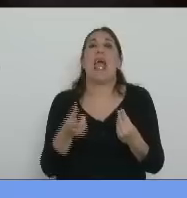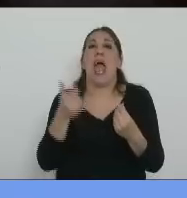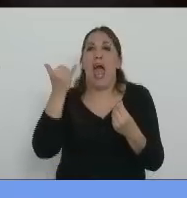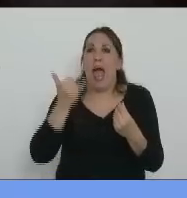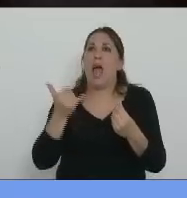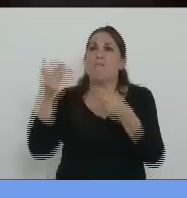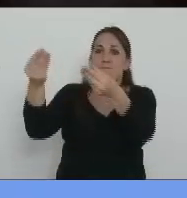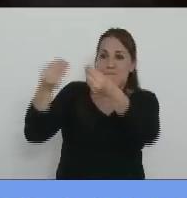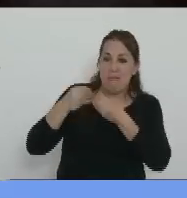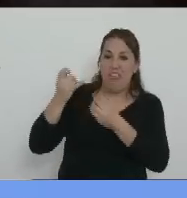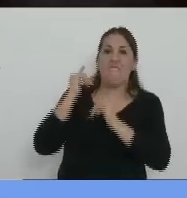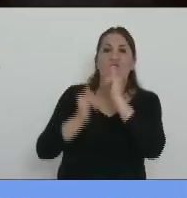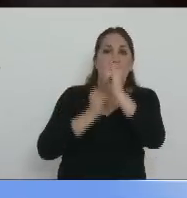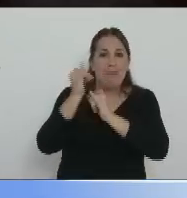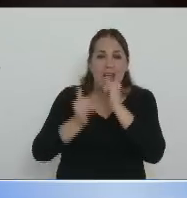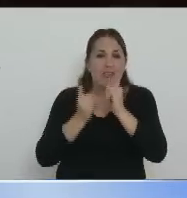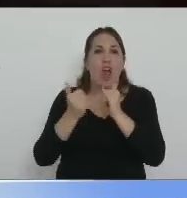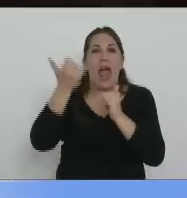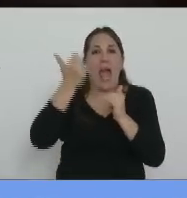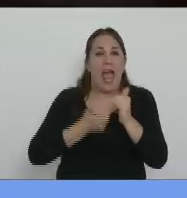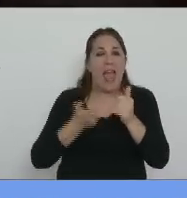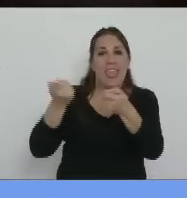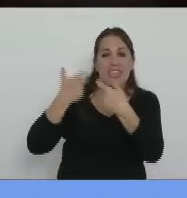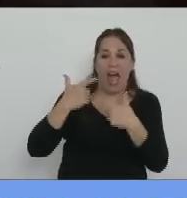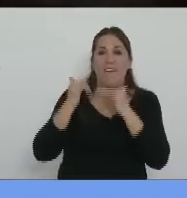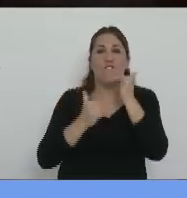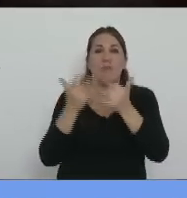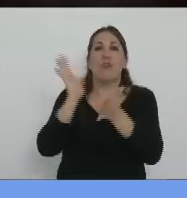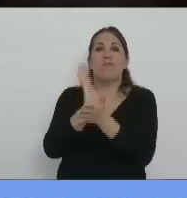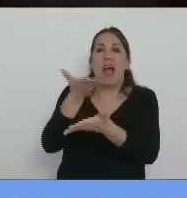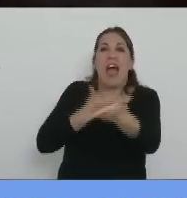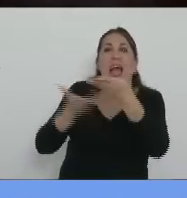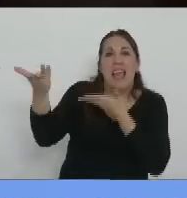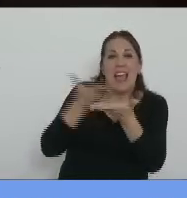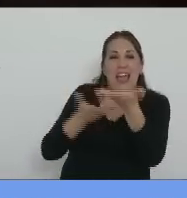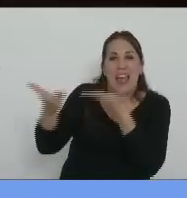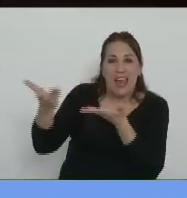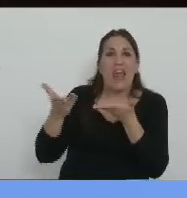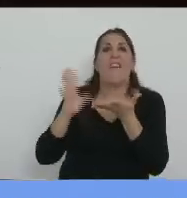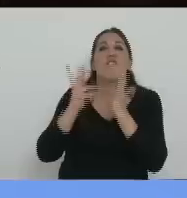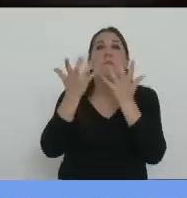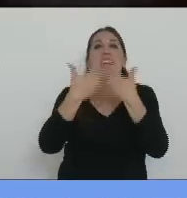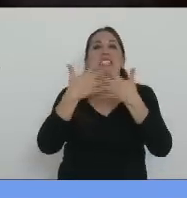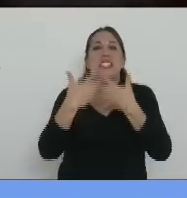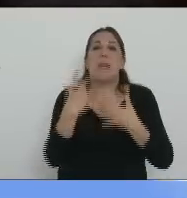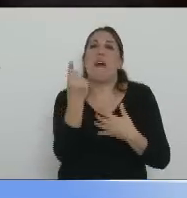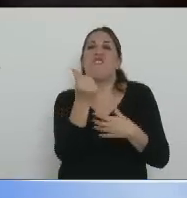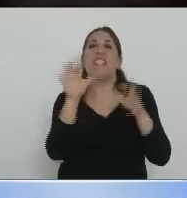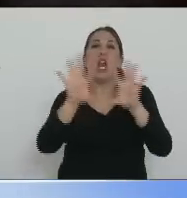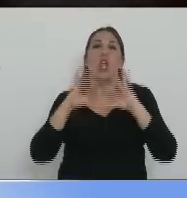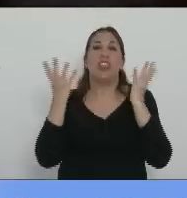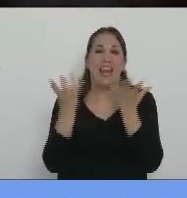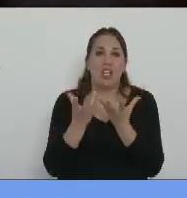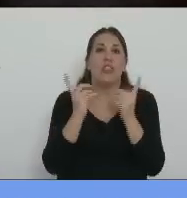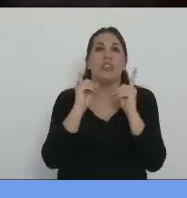es este ese cambio en el sistema financiero internacional y además